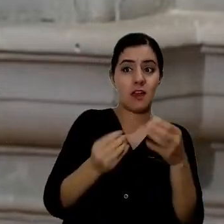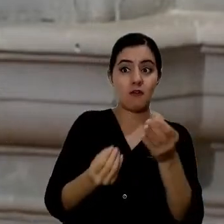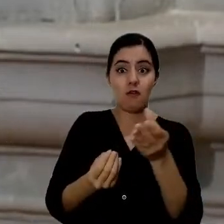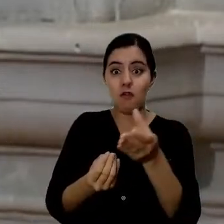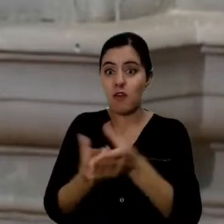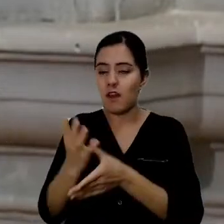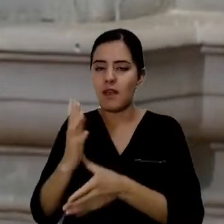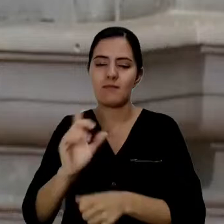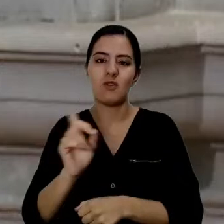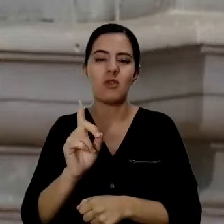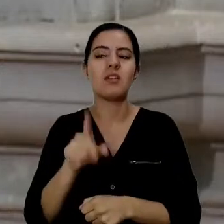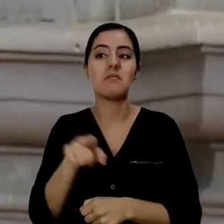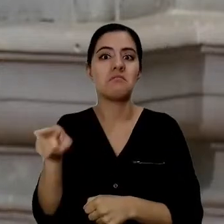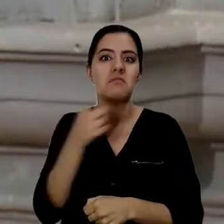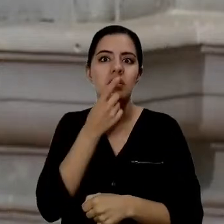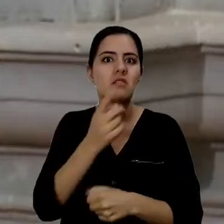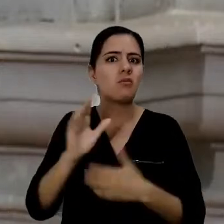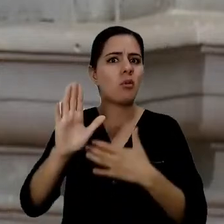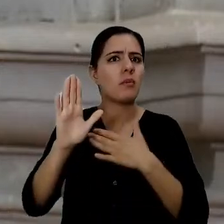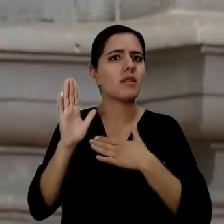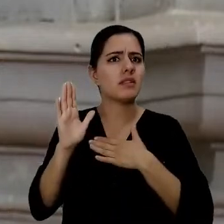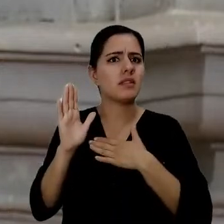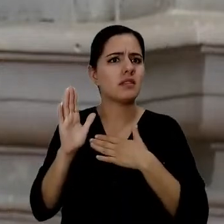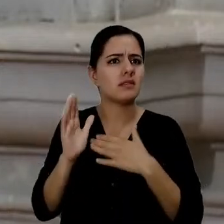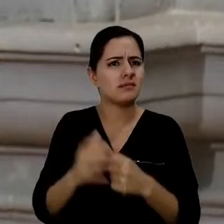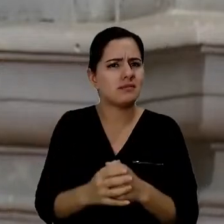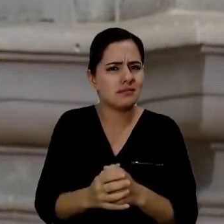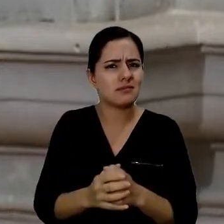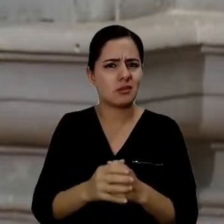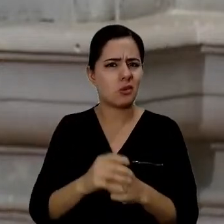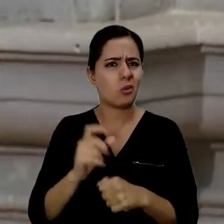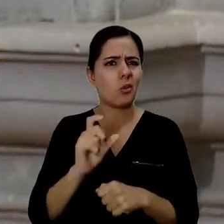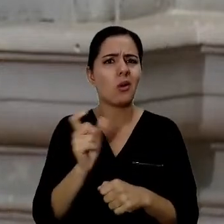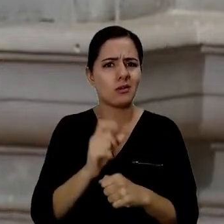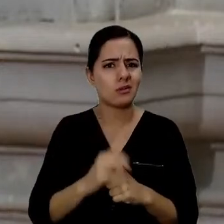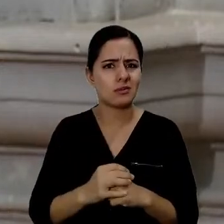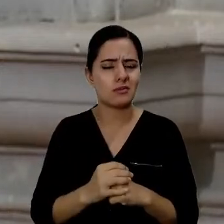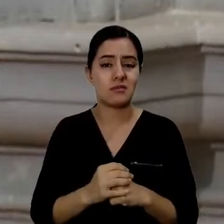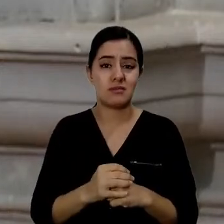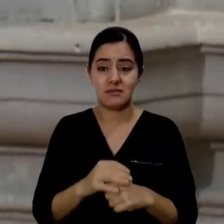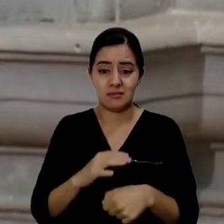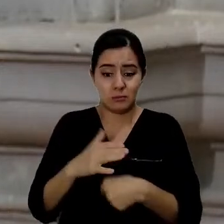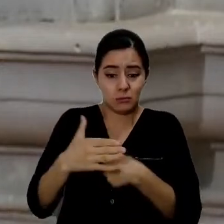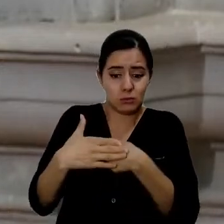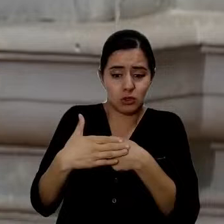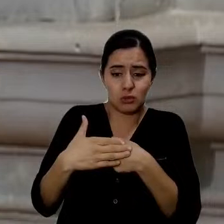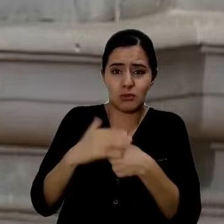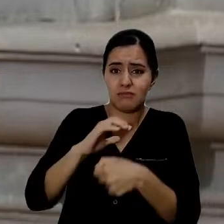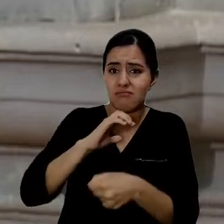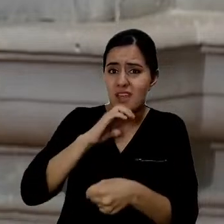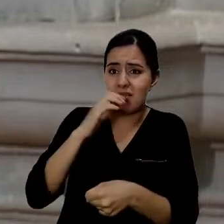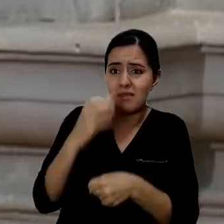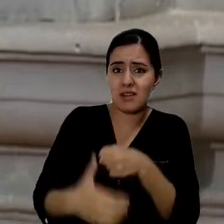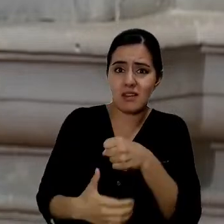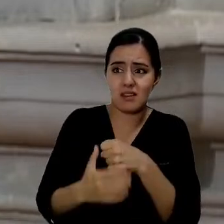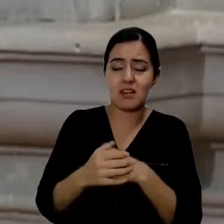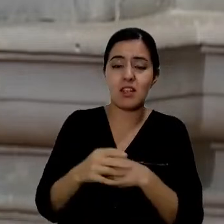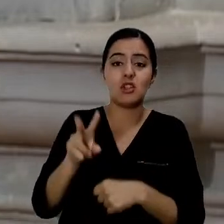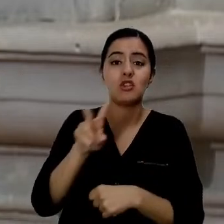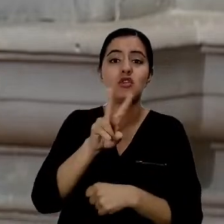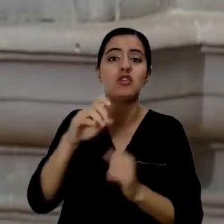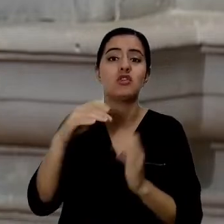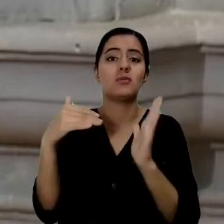ya casi a unos días de que concluya este gobierno, casi 200,000 mexicanos